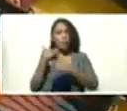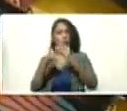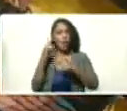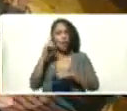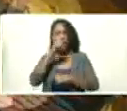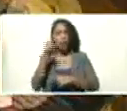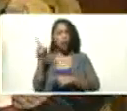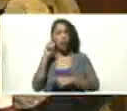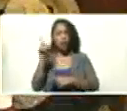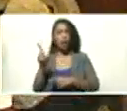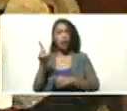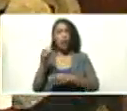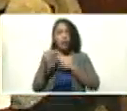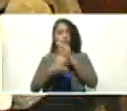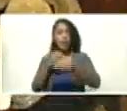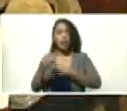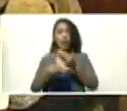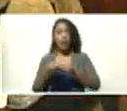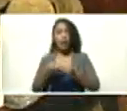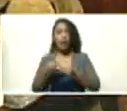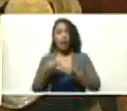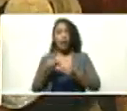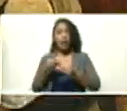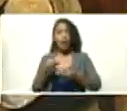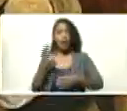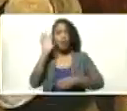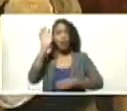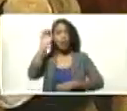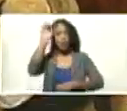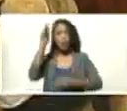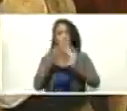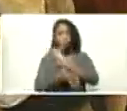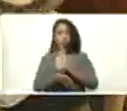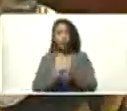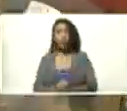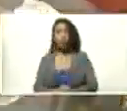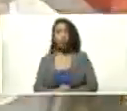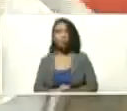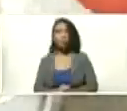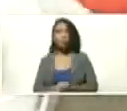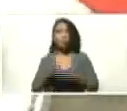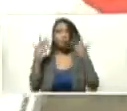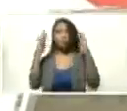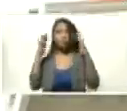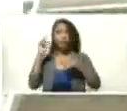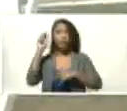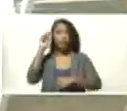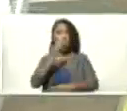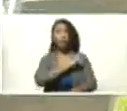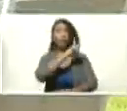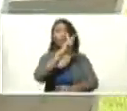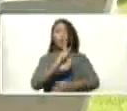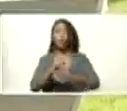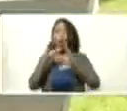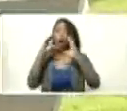a la patria la cohesión y el futuro. Bueno, fíjense ustedes, hay que hacer... Usted es un poeta, fíjense que habla